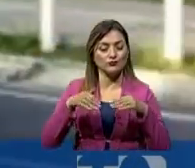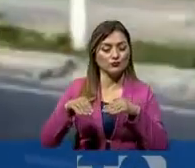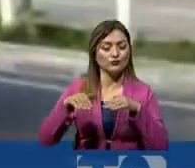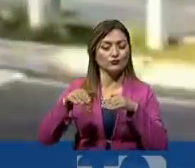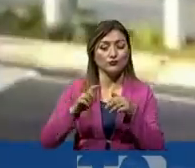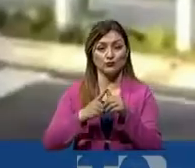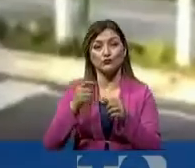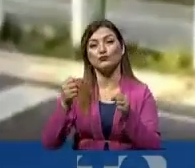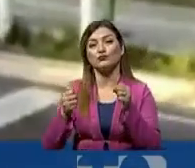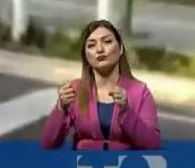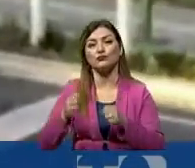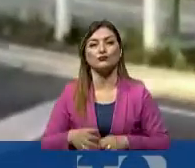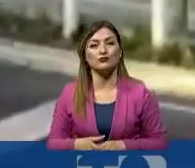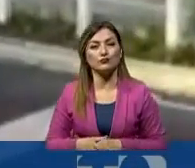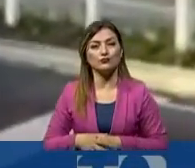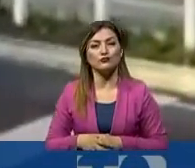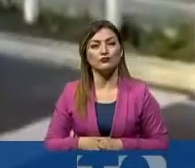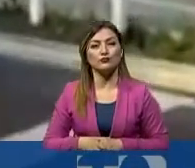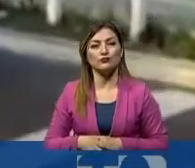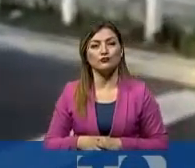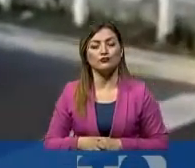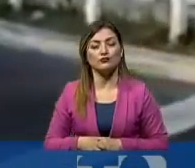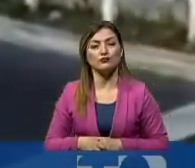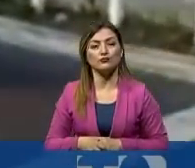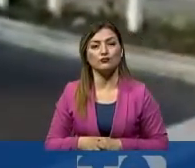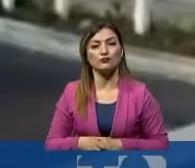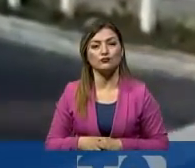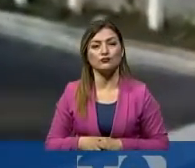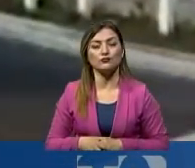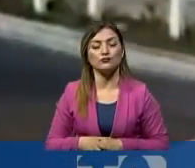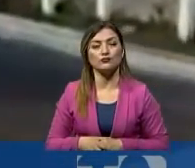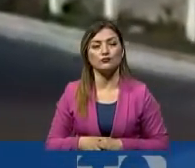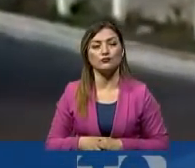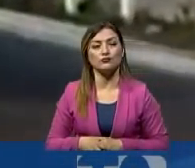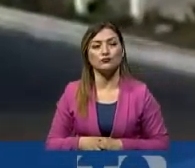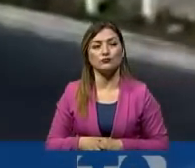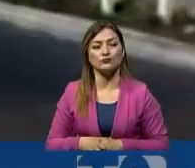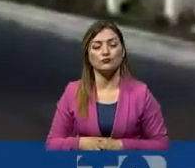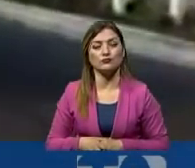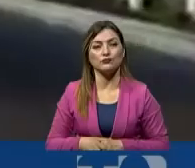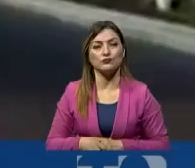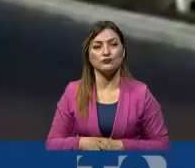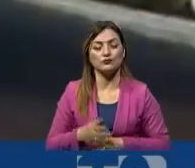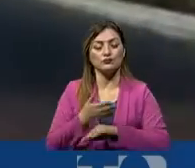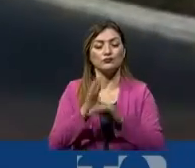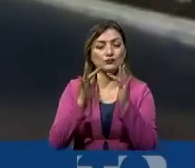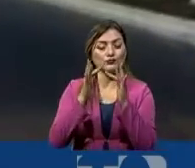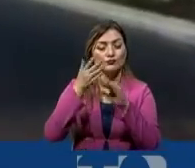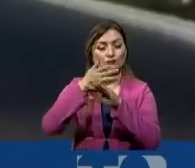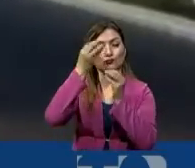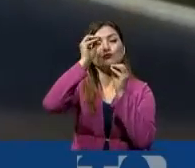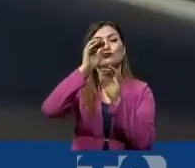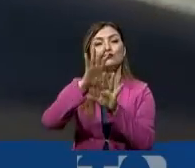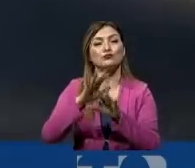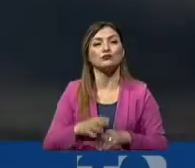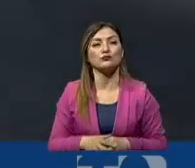las principales vías y carreteras de aquí del país. Nosotros les estaremos contando en nuestras próximas emisiones